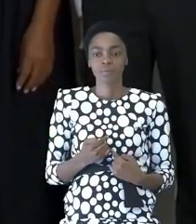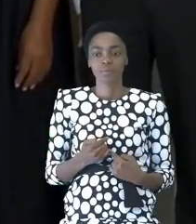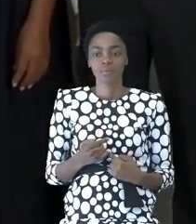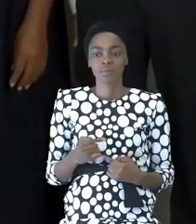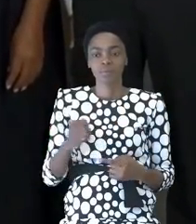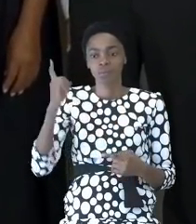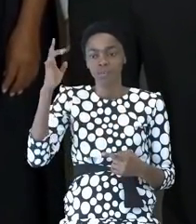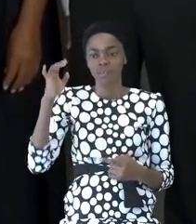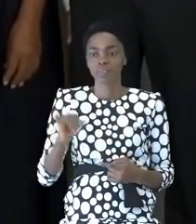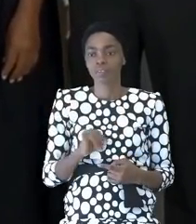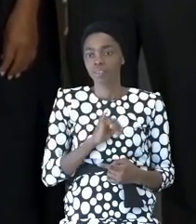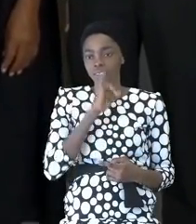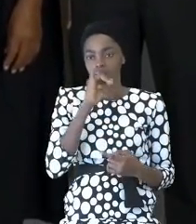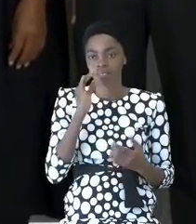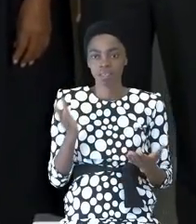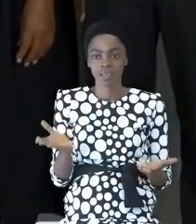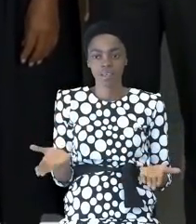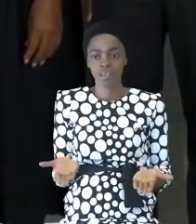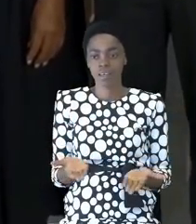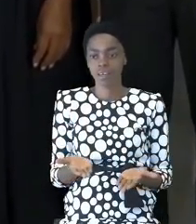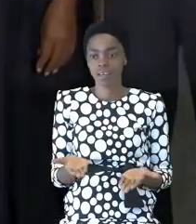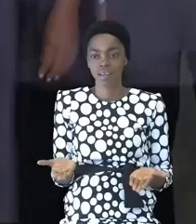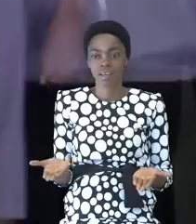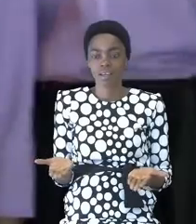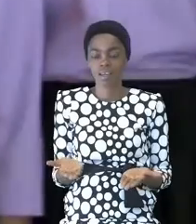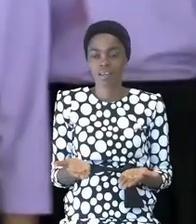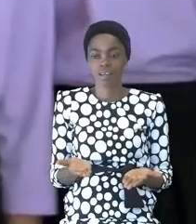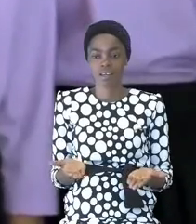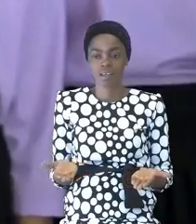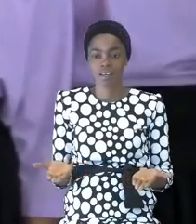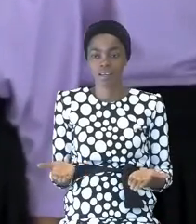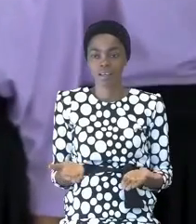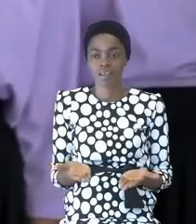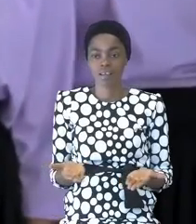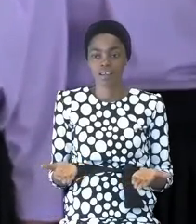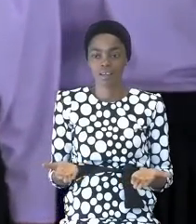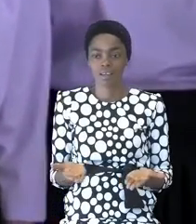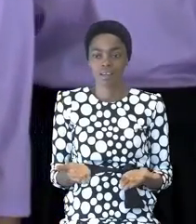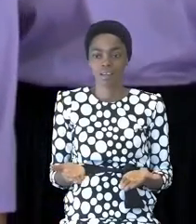seguir. Dios está aquí,